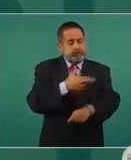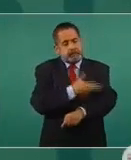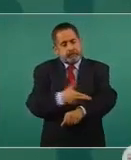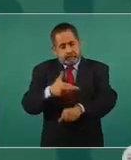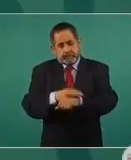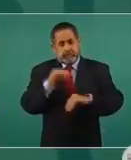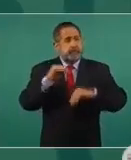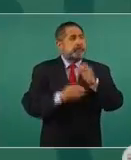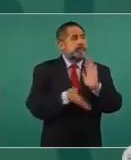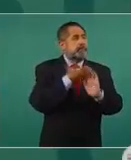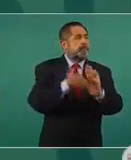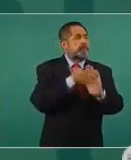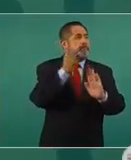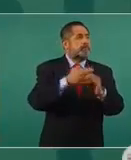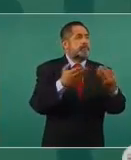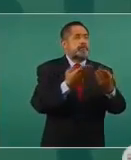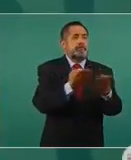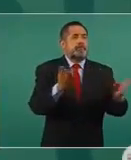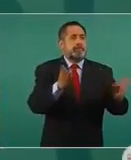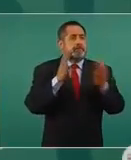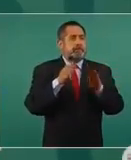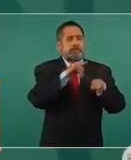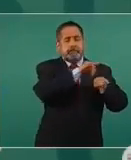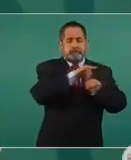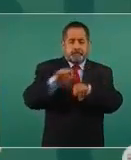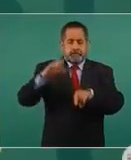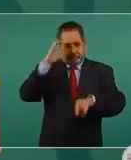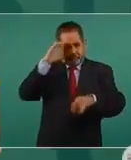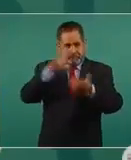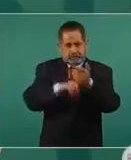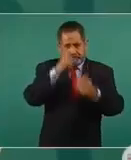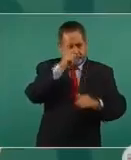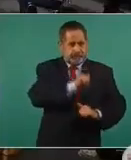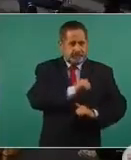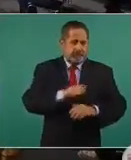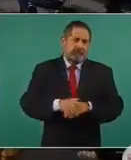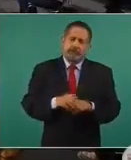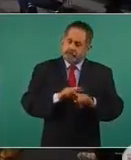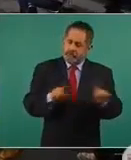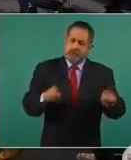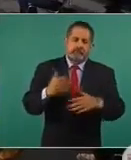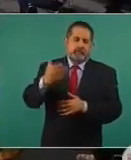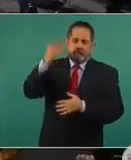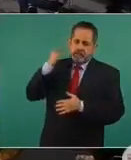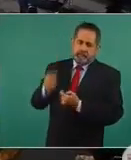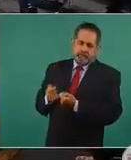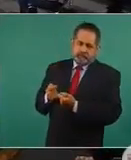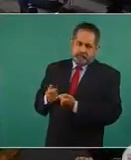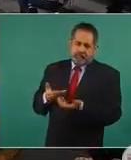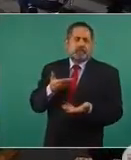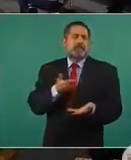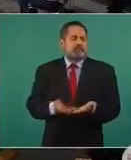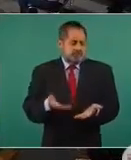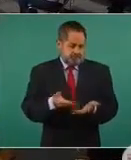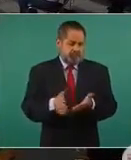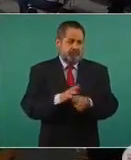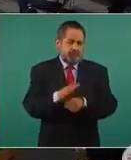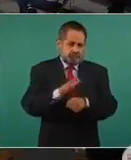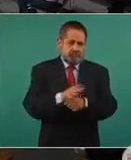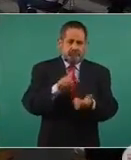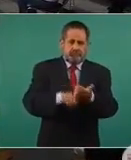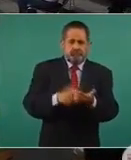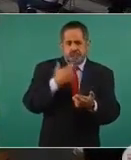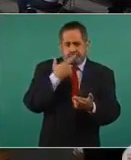una instalación. Entonces ya tenemos una cantidad diferente a lo que teníamos en ese momento. Hay